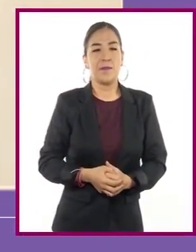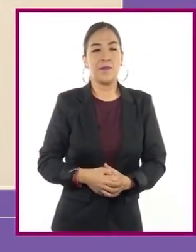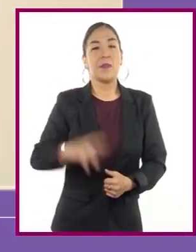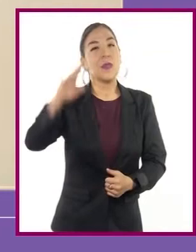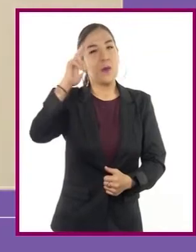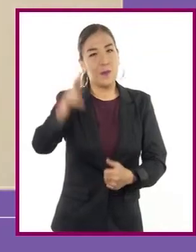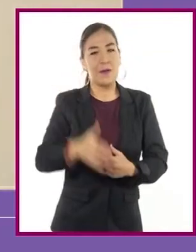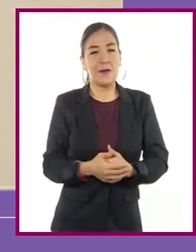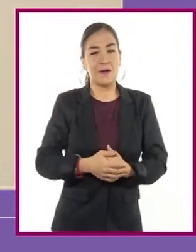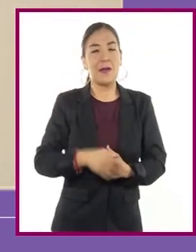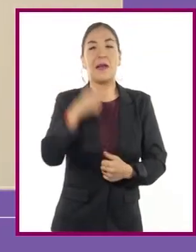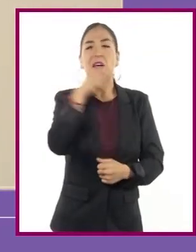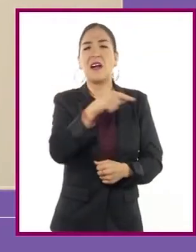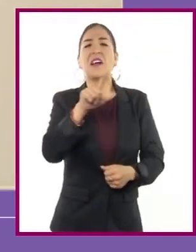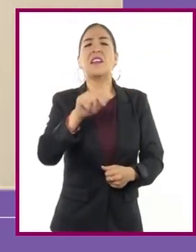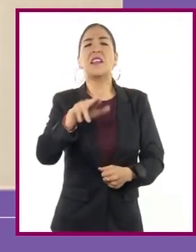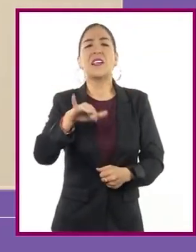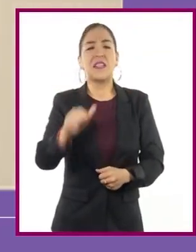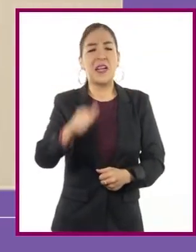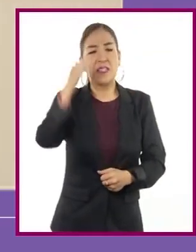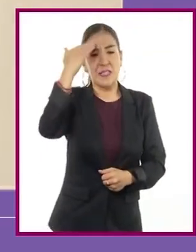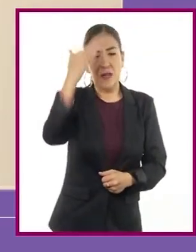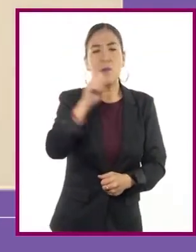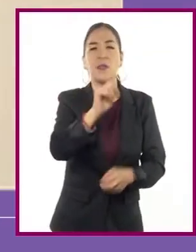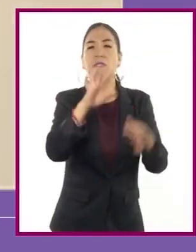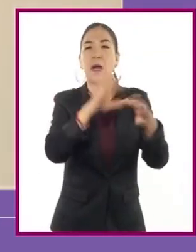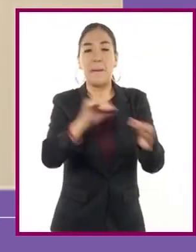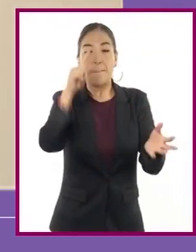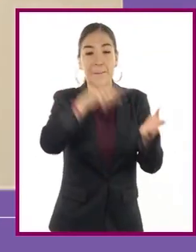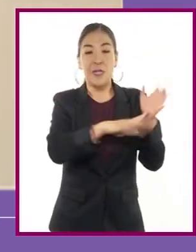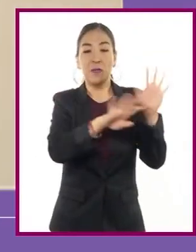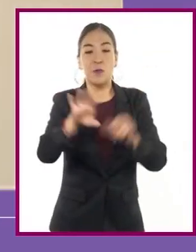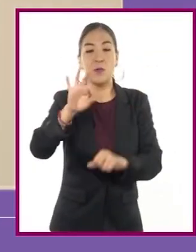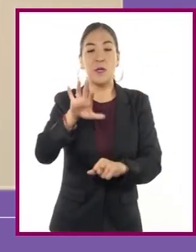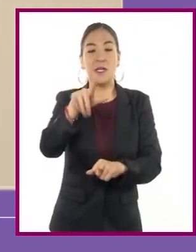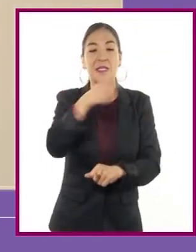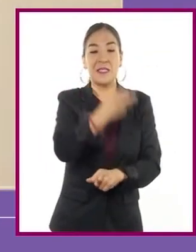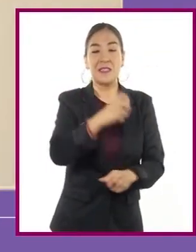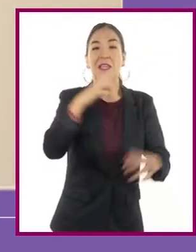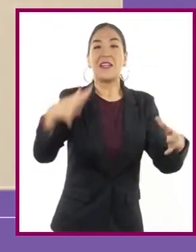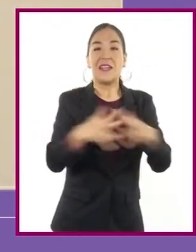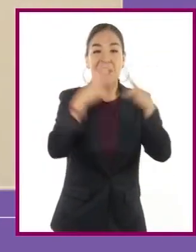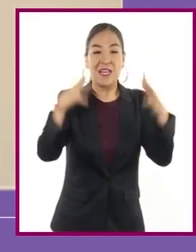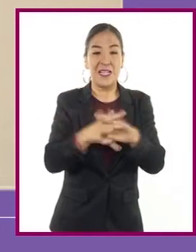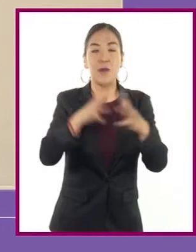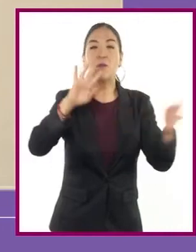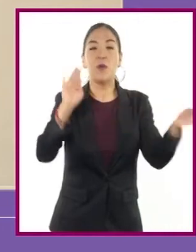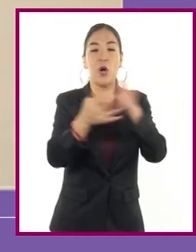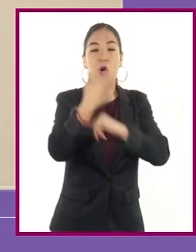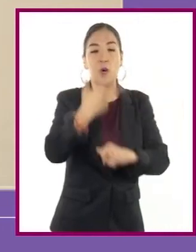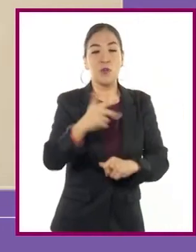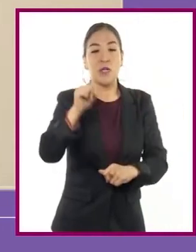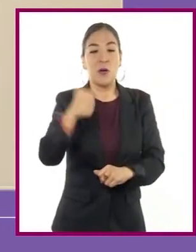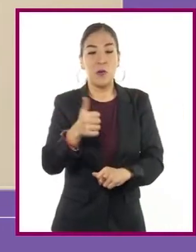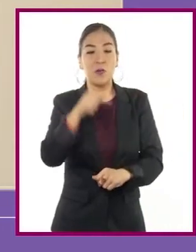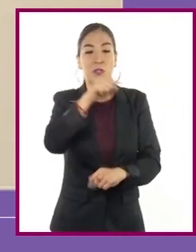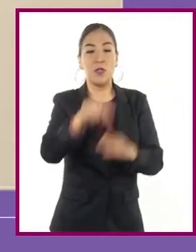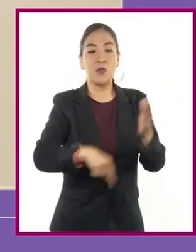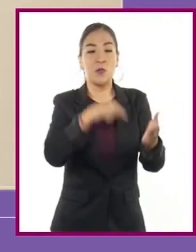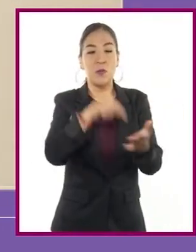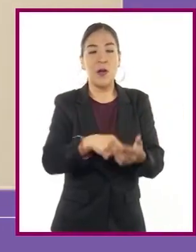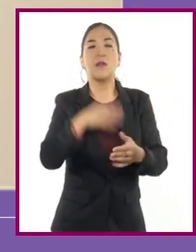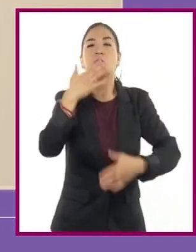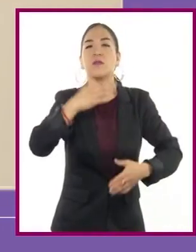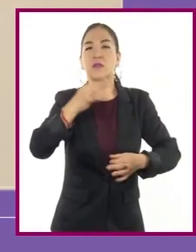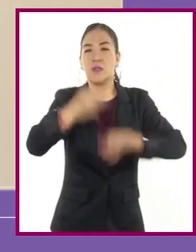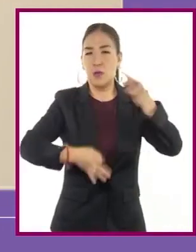Hola, esta línea del tiempo nos habla que en 1945, al término de la Segunda Guerra Mundial, el 8 de agosto en Nuremberg, surge el Tribunal